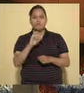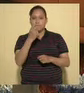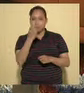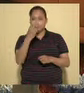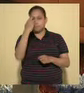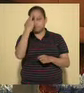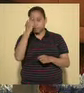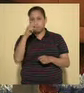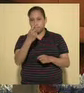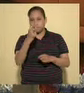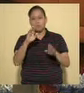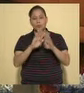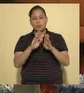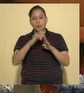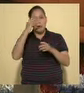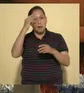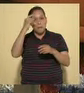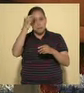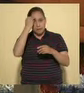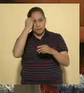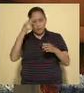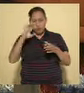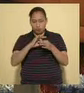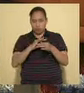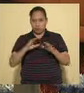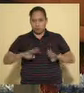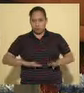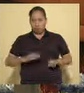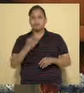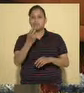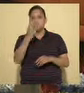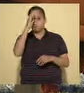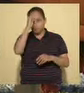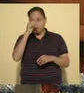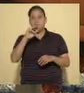así es. Esa es materialización de los pensamientos. Martín. Estoy muy de acuerdo contigo. Muchas gracias, Martín. Gracias.